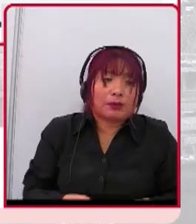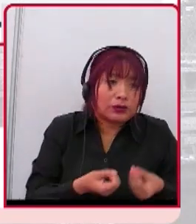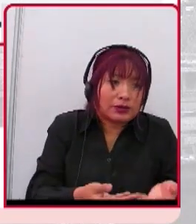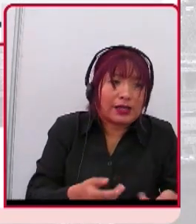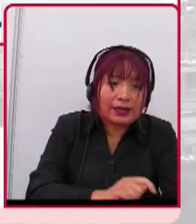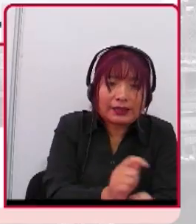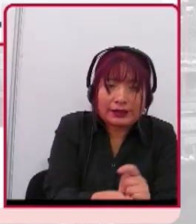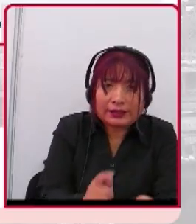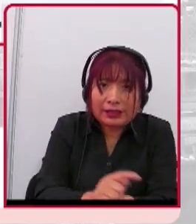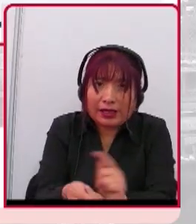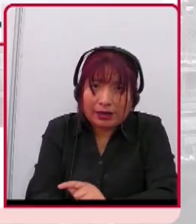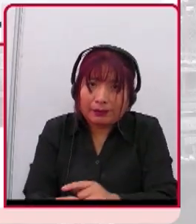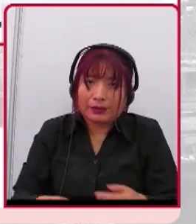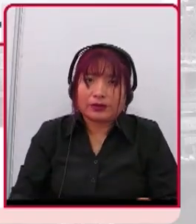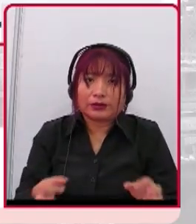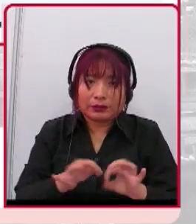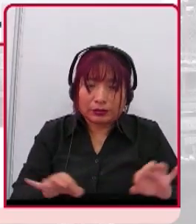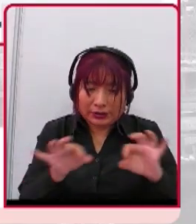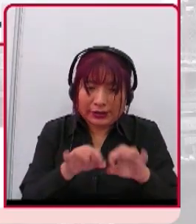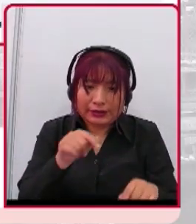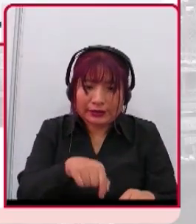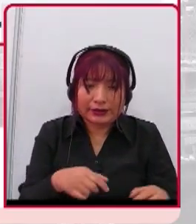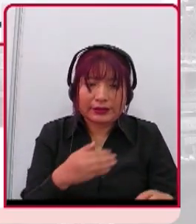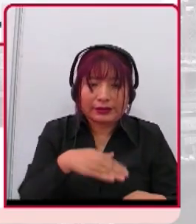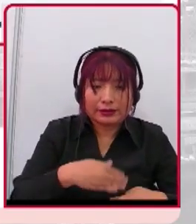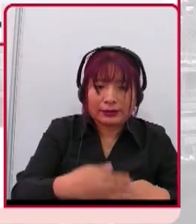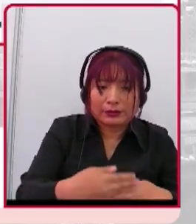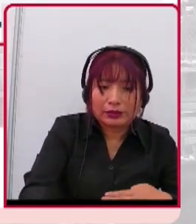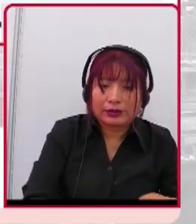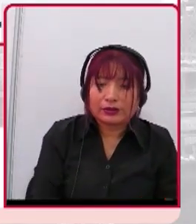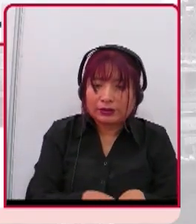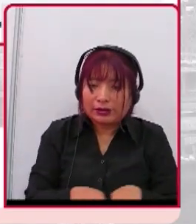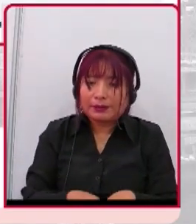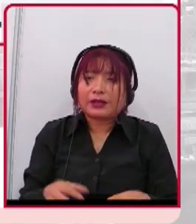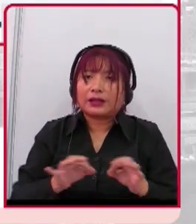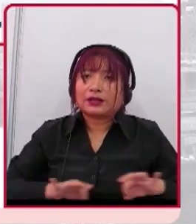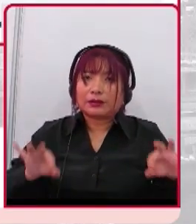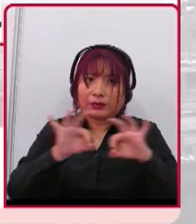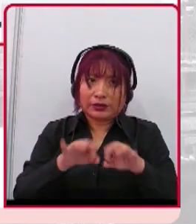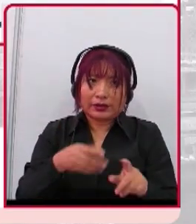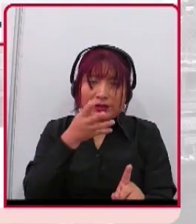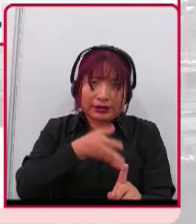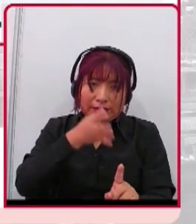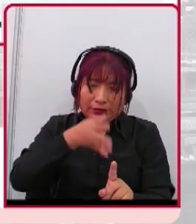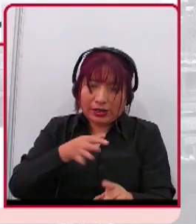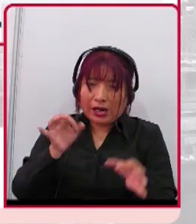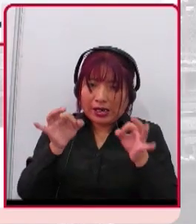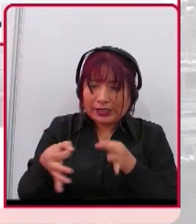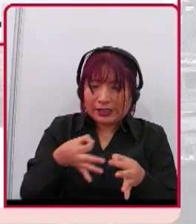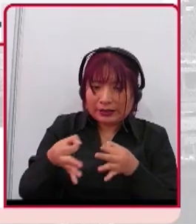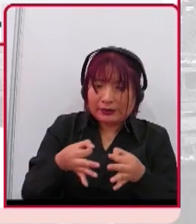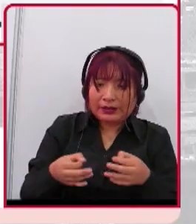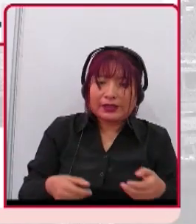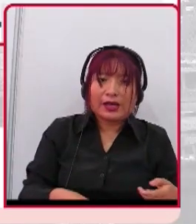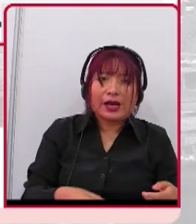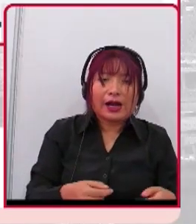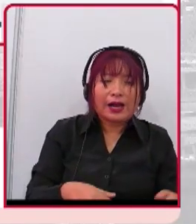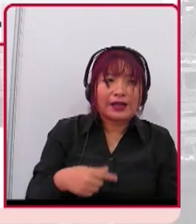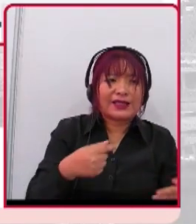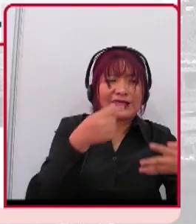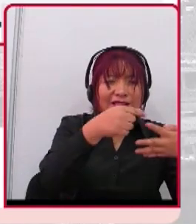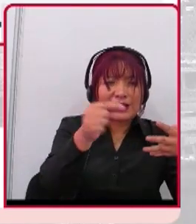diferentes. Importante también definir qué variables eran las críticas y nos ayudaban a